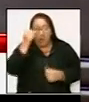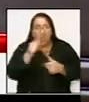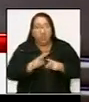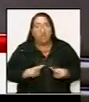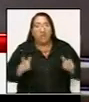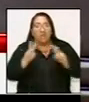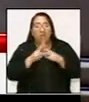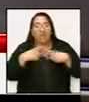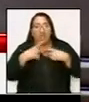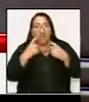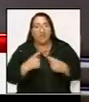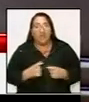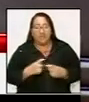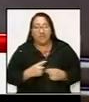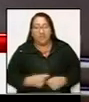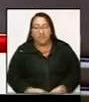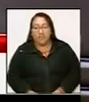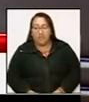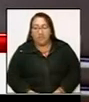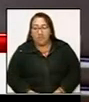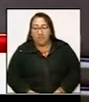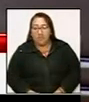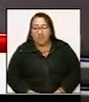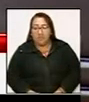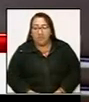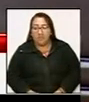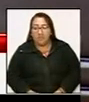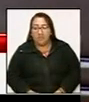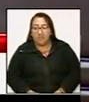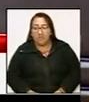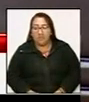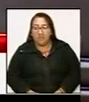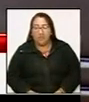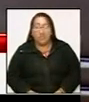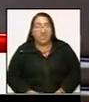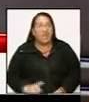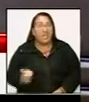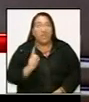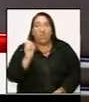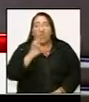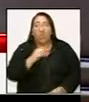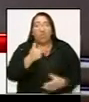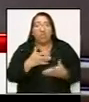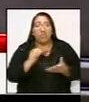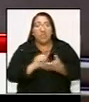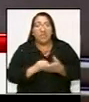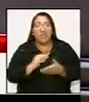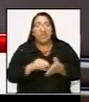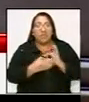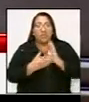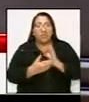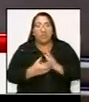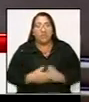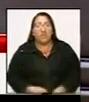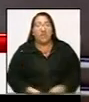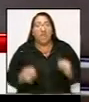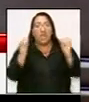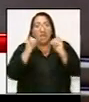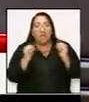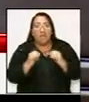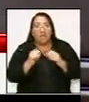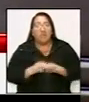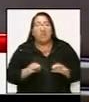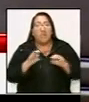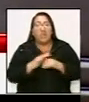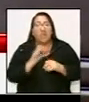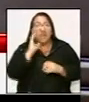y su dignidad, y que no necesitan de ninguna otra cosa más que reflejar la imagen y